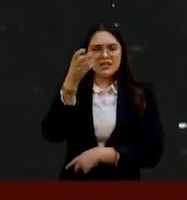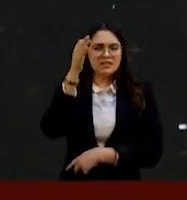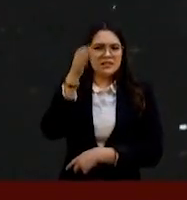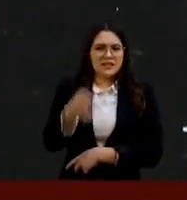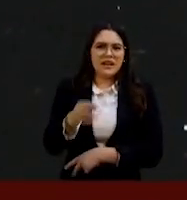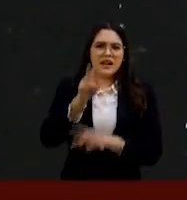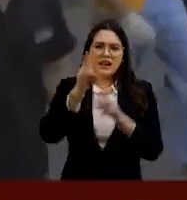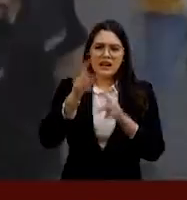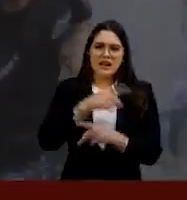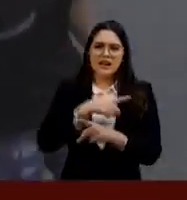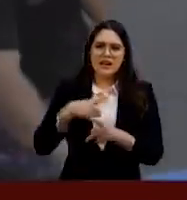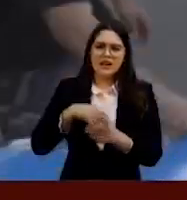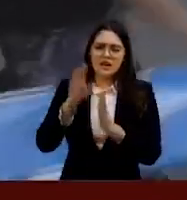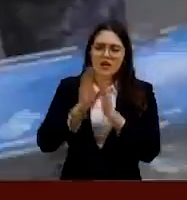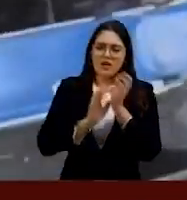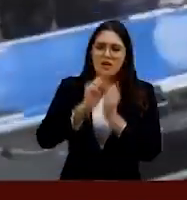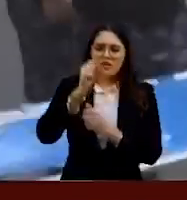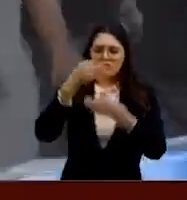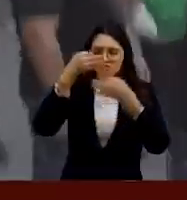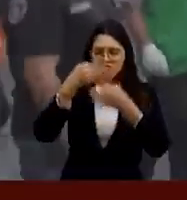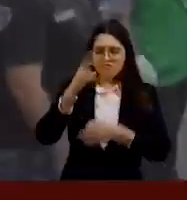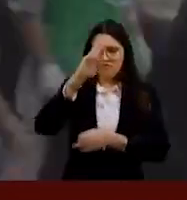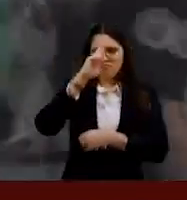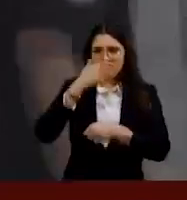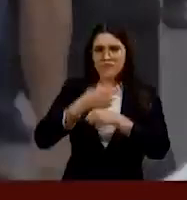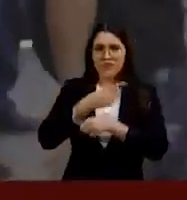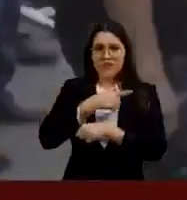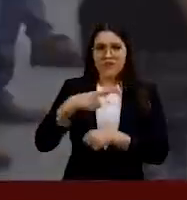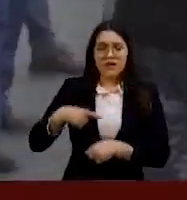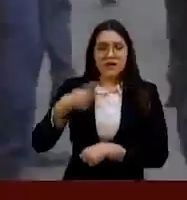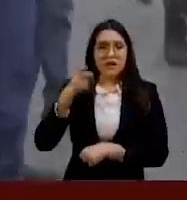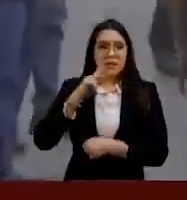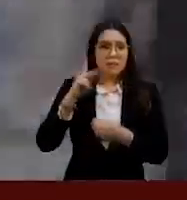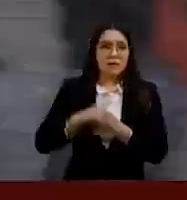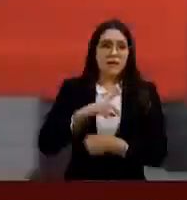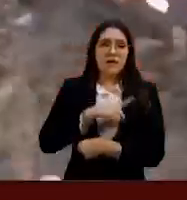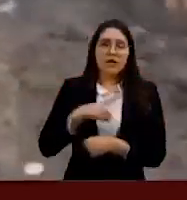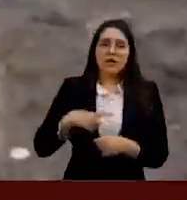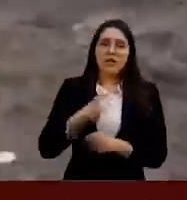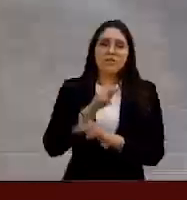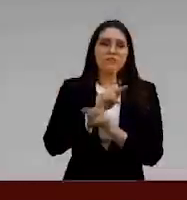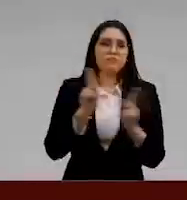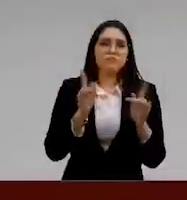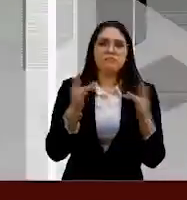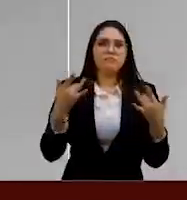de diplomacia constitucionales establecen que nuestro país debe actuar con neutralidad.